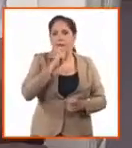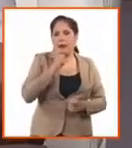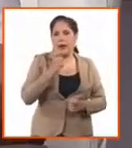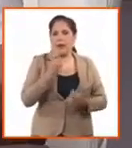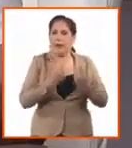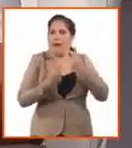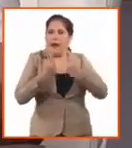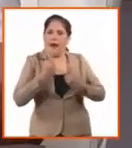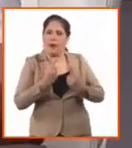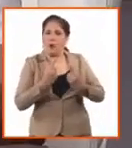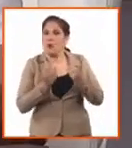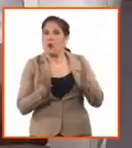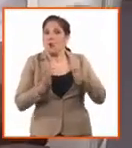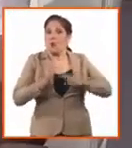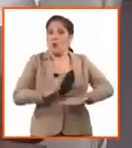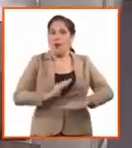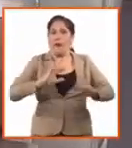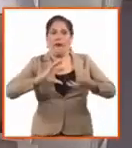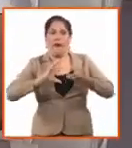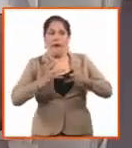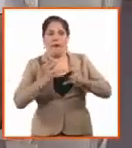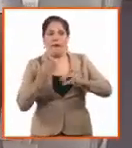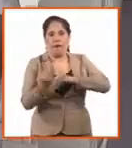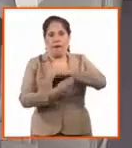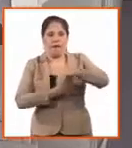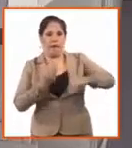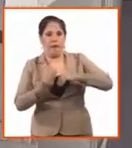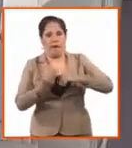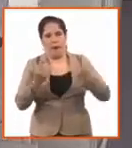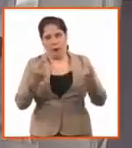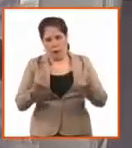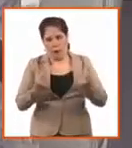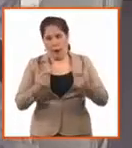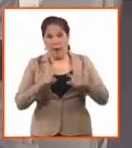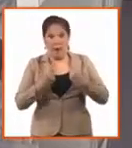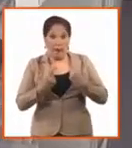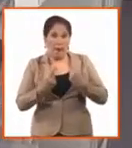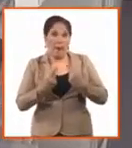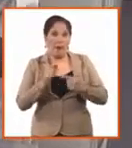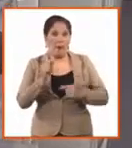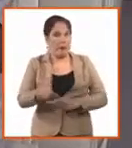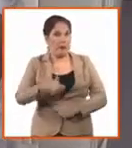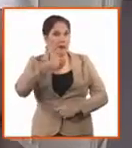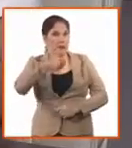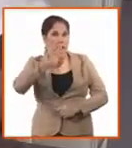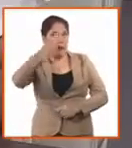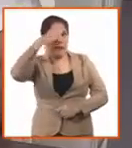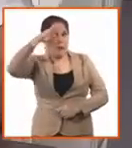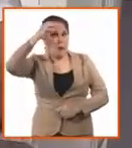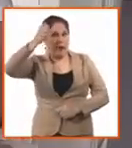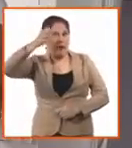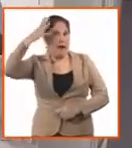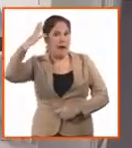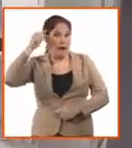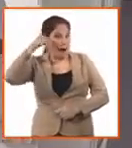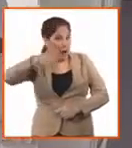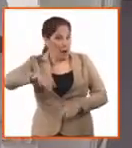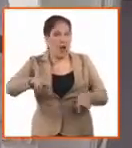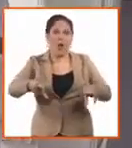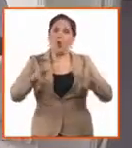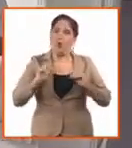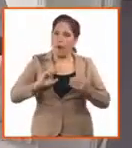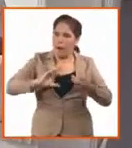o el ingrediente ausente en las reformas económicas pero díaz canel ha relanzado eso con mucha fuerza y me parece que eso abre una